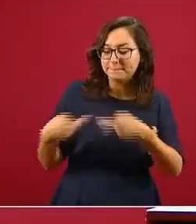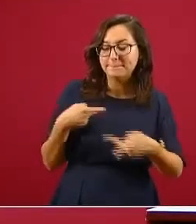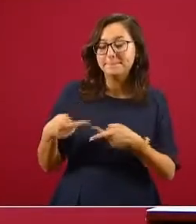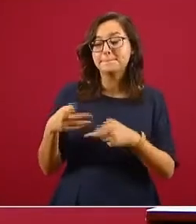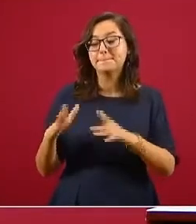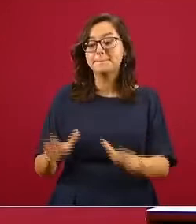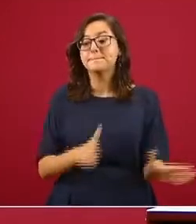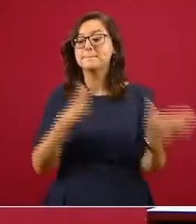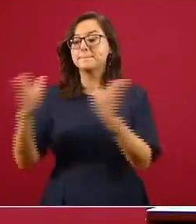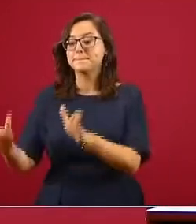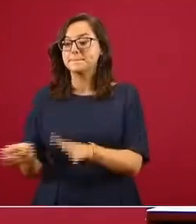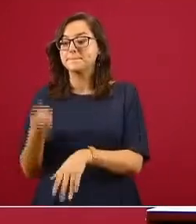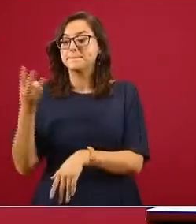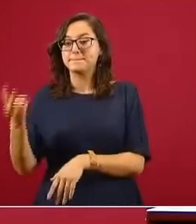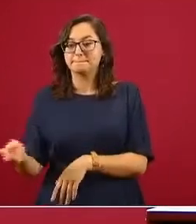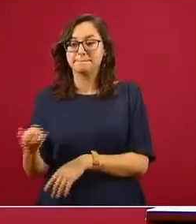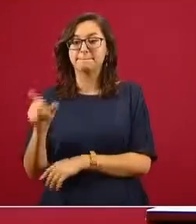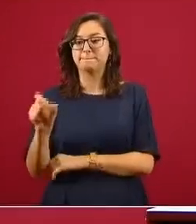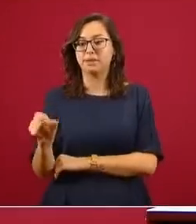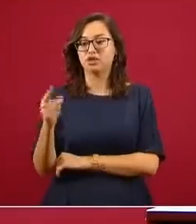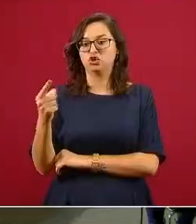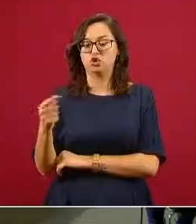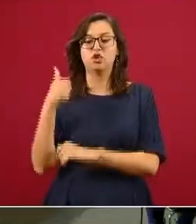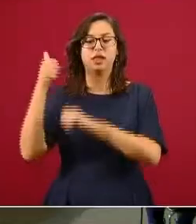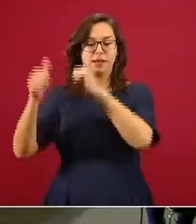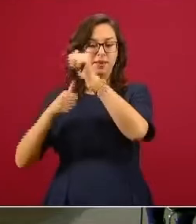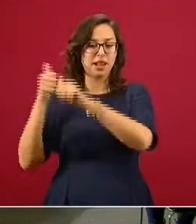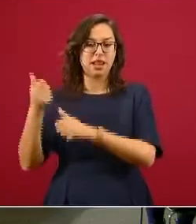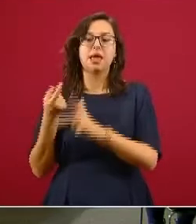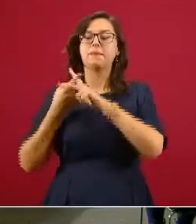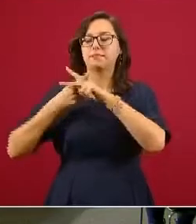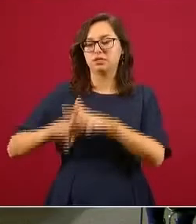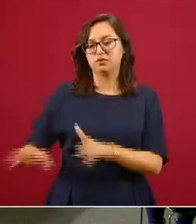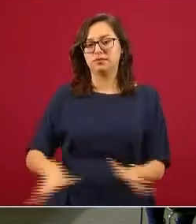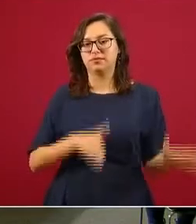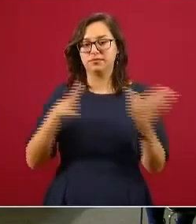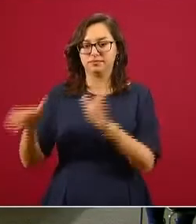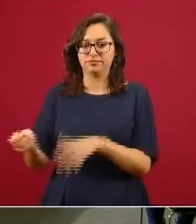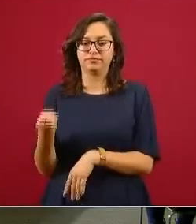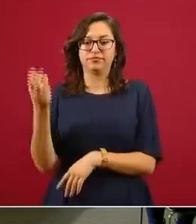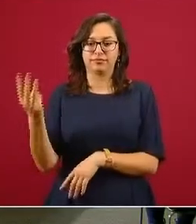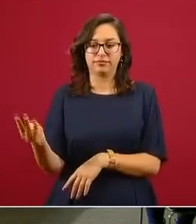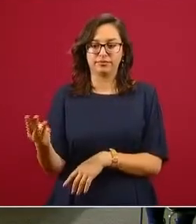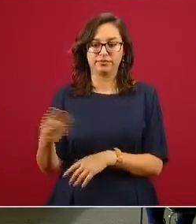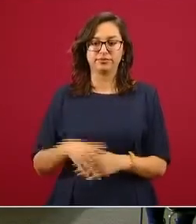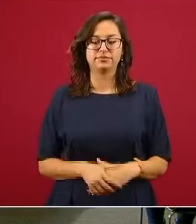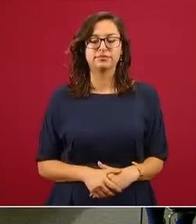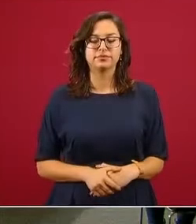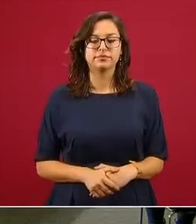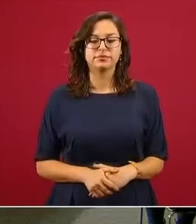y empezó la fase 3 el 21 de abril. La siguiente, por favor.